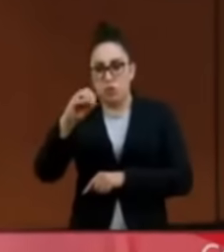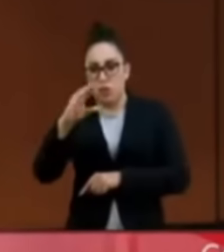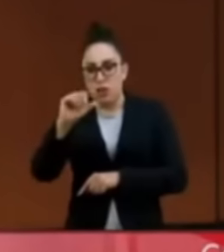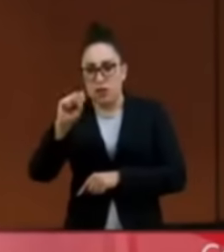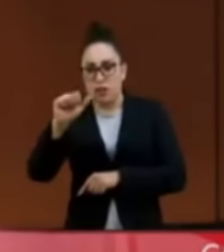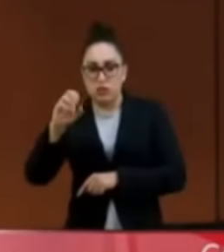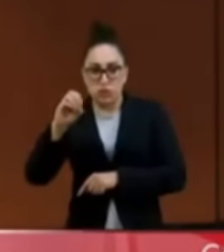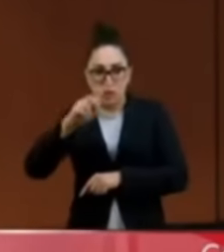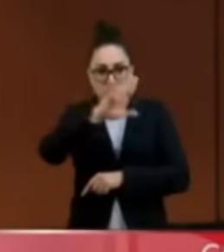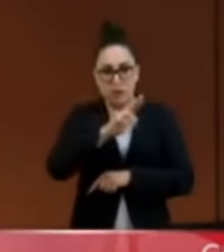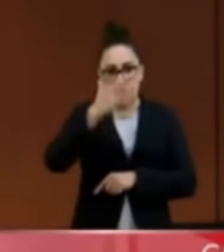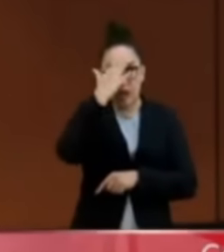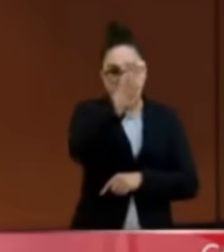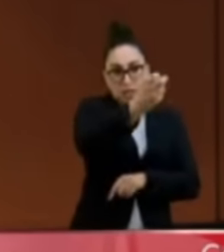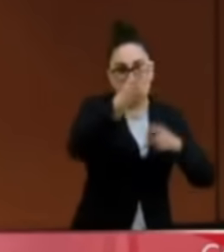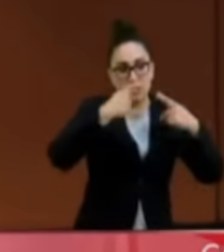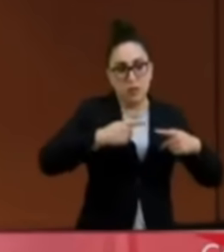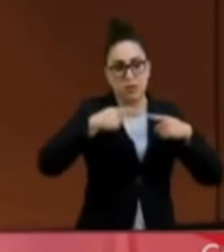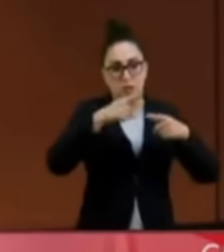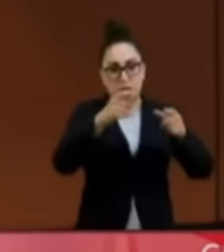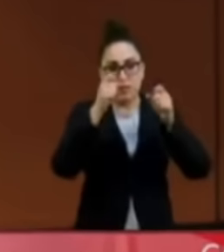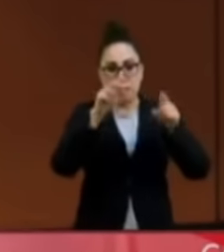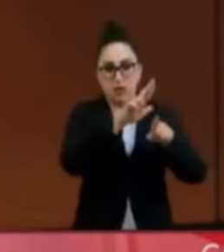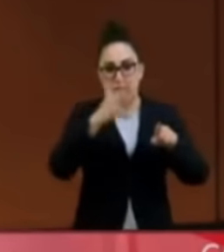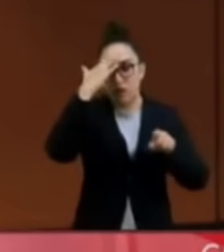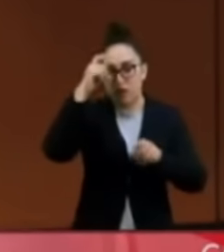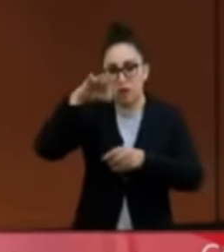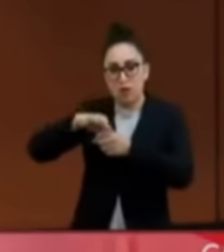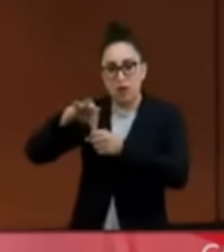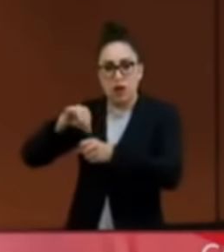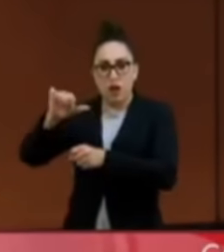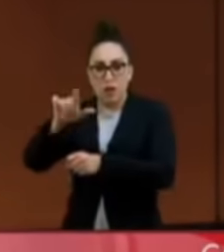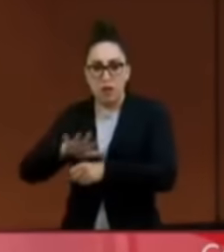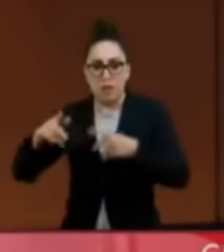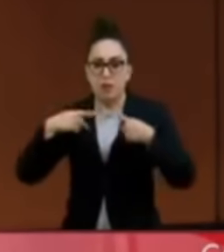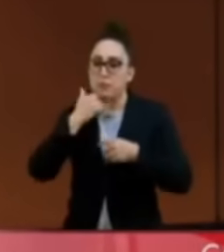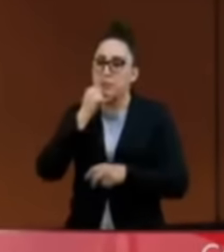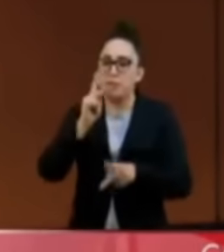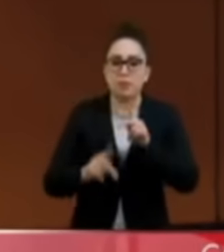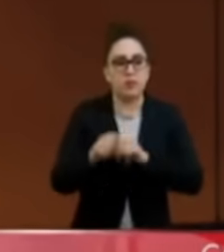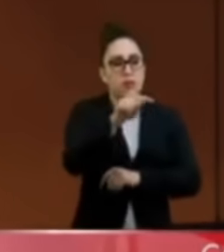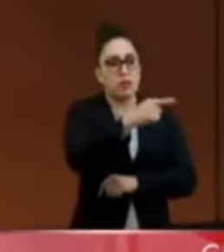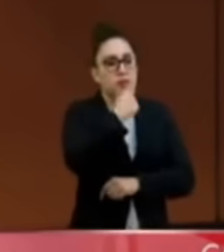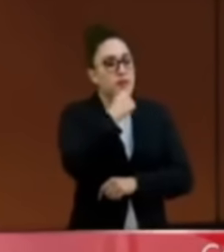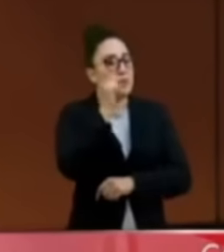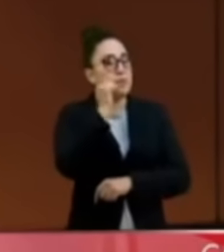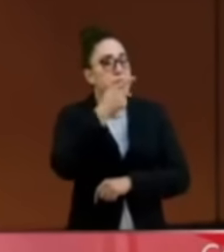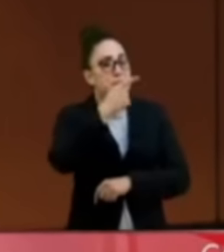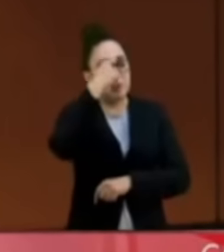la elección popular de los jueces. Un momento, senador Insunza. Un momento, senador Riquelme, ¿con qué objeto?